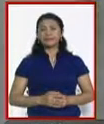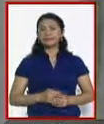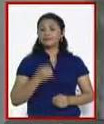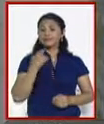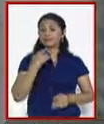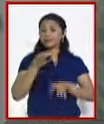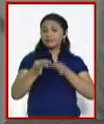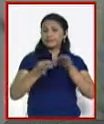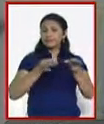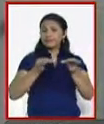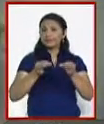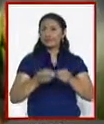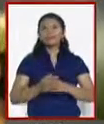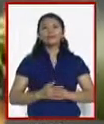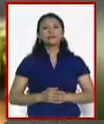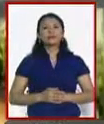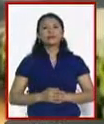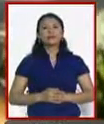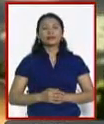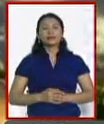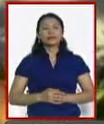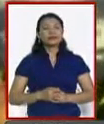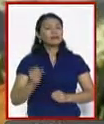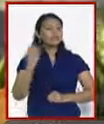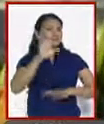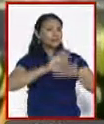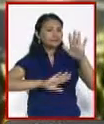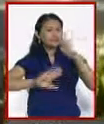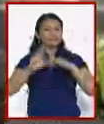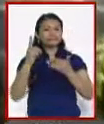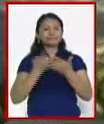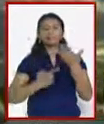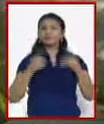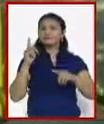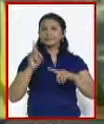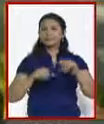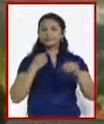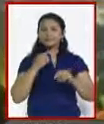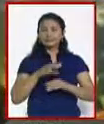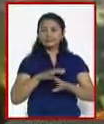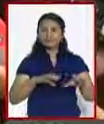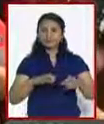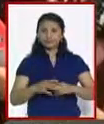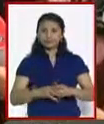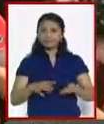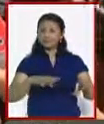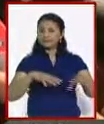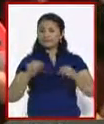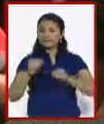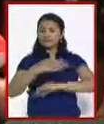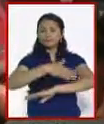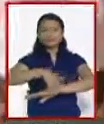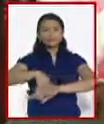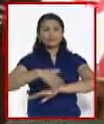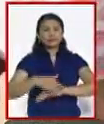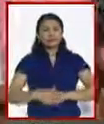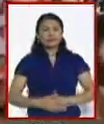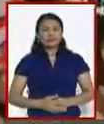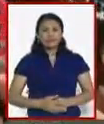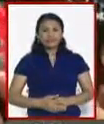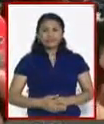según lo que han comentado, ¿no?, sumamente preocupados porque ya no podemos ni salir ya a la calle.